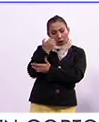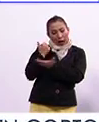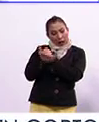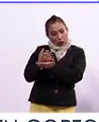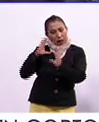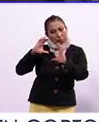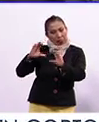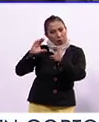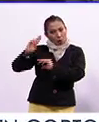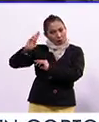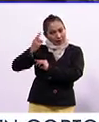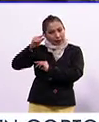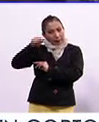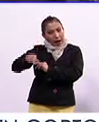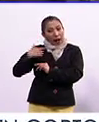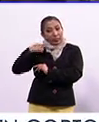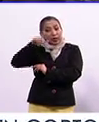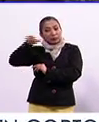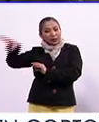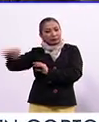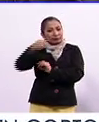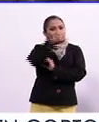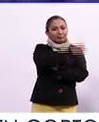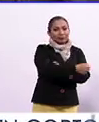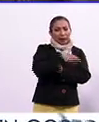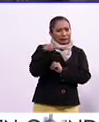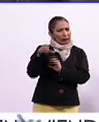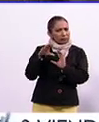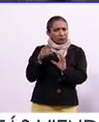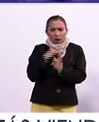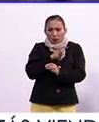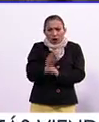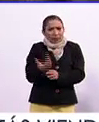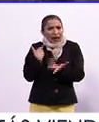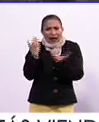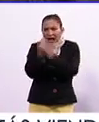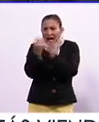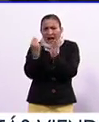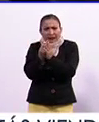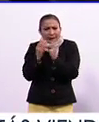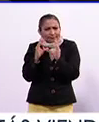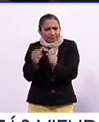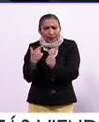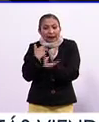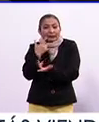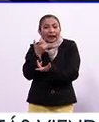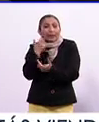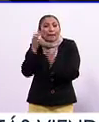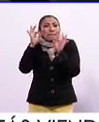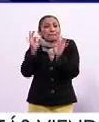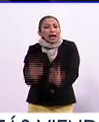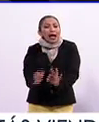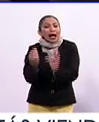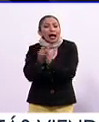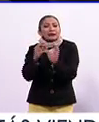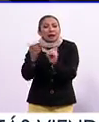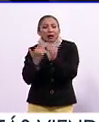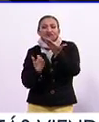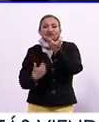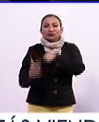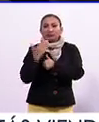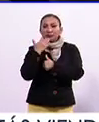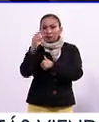hay que ayudar a la universidad. Bueno, pues, ¿cómo puedes? Pues ayudarle, si puedes darle clase y procura darles lo mejor para que salgan